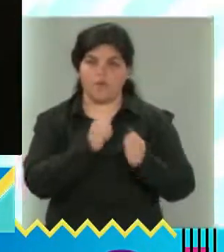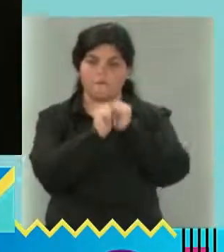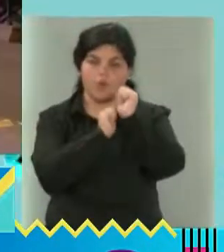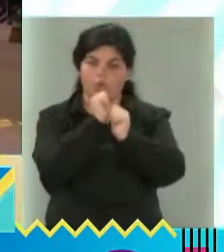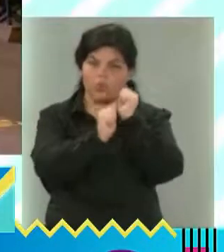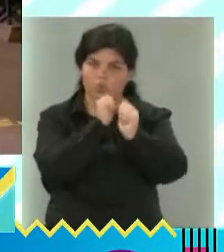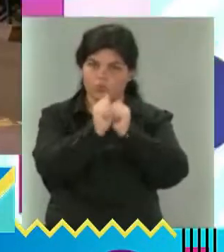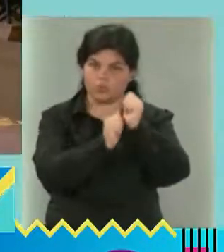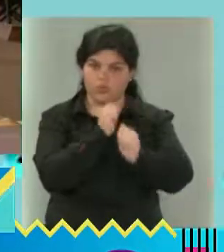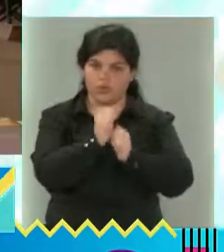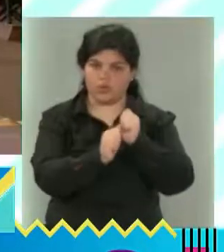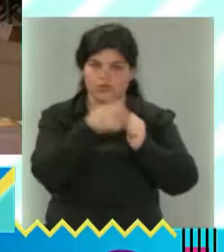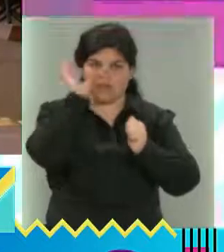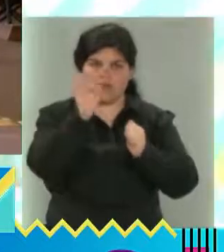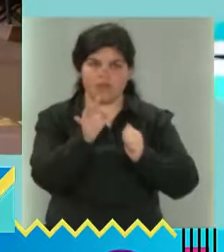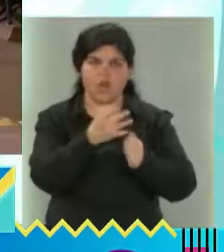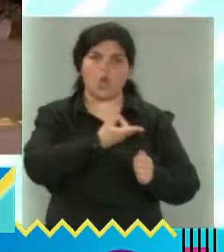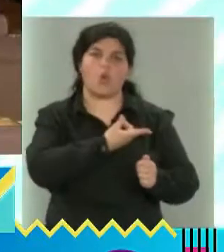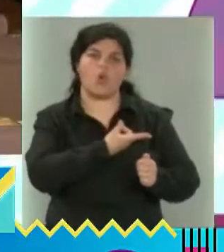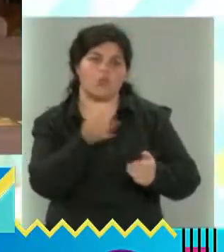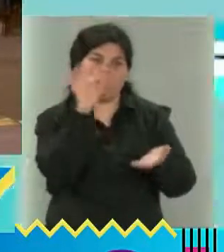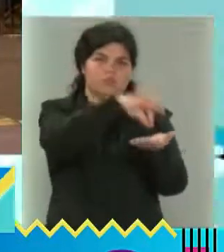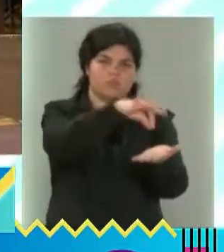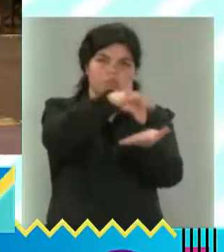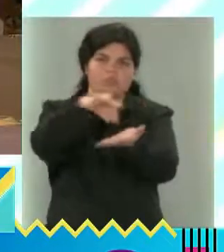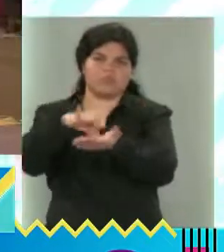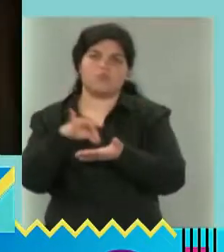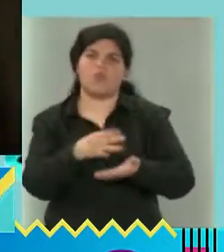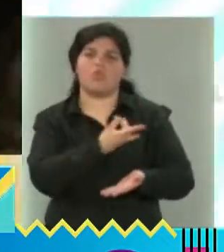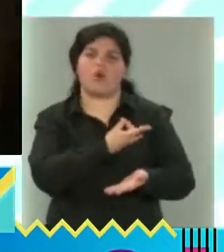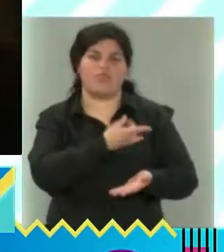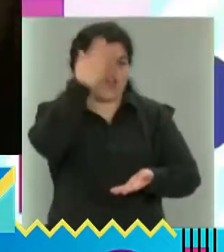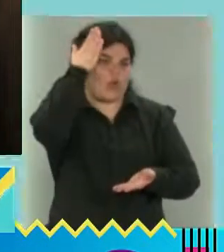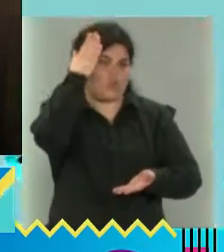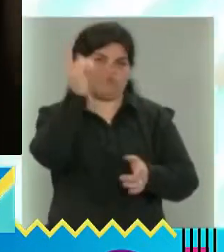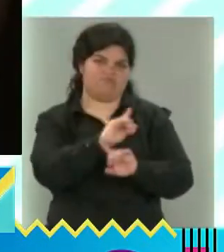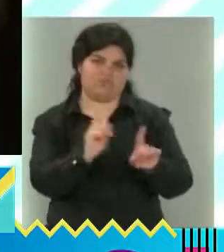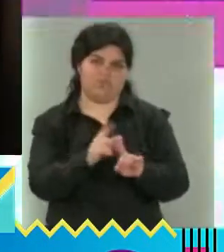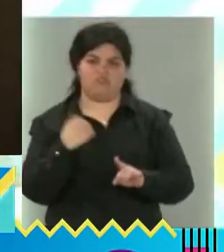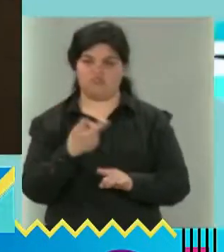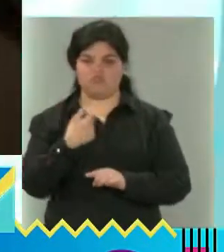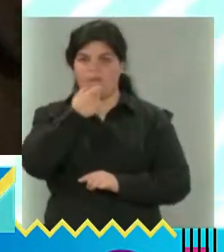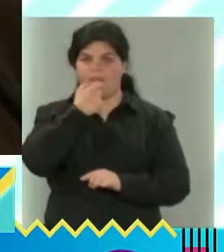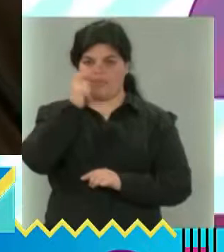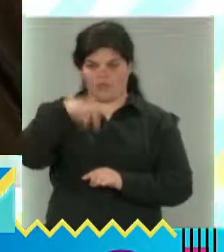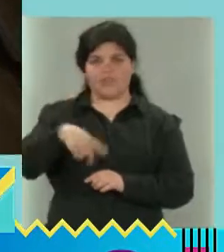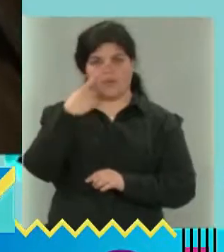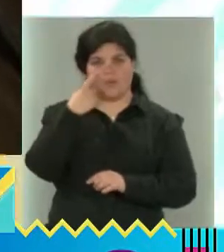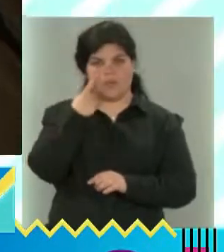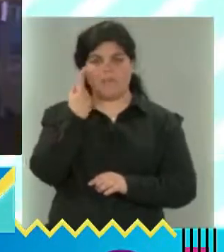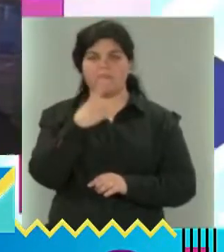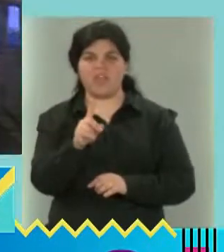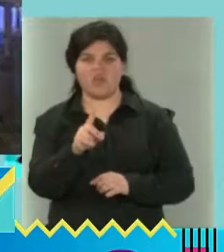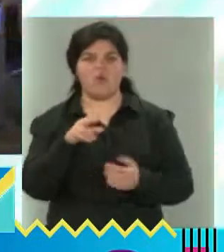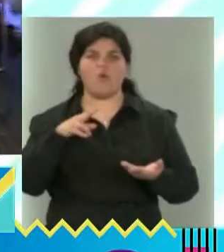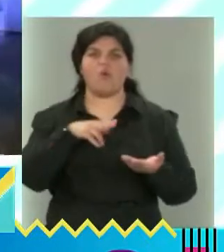sea tan identificada con una región, con una zona, desde lo cultural. O sea, por ahí nosotros estamos en Mendoza y no nos damos cuenta de la fiesta de la vendimia